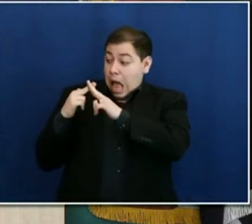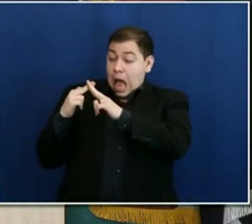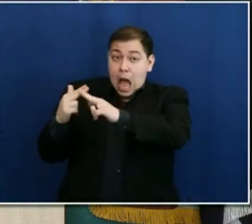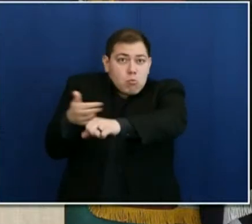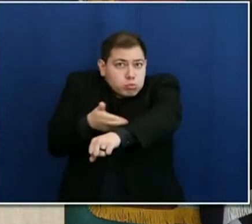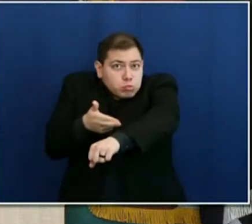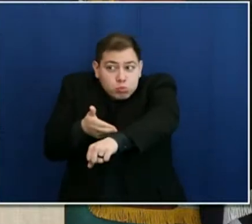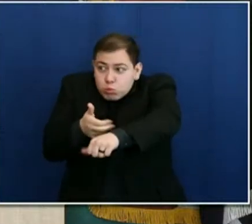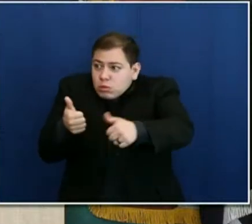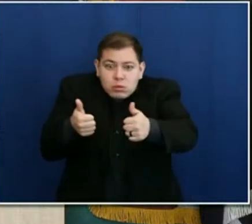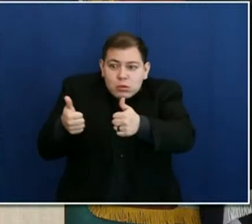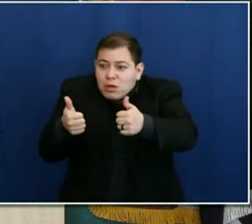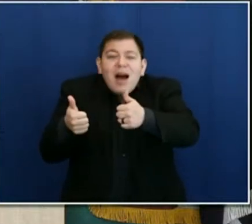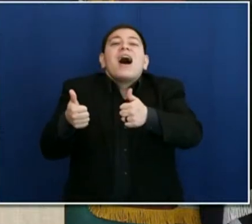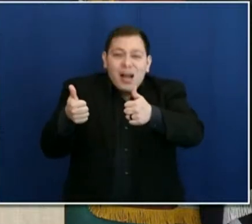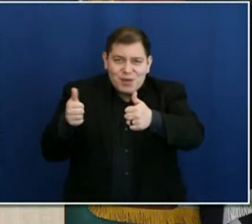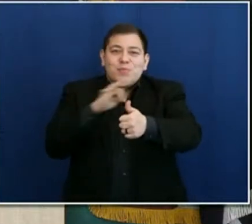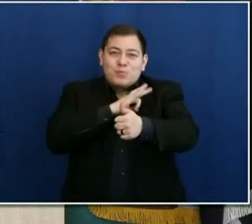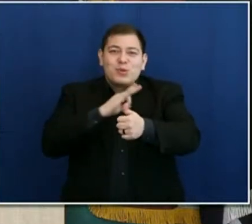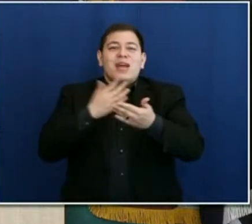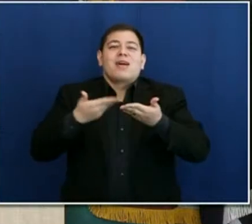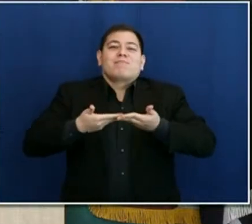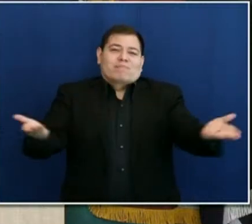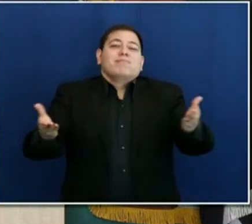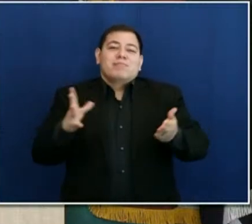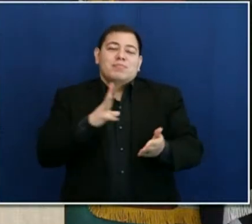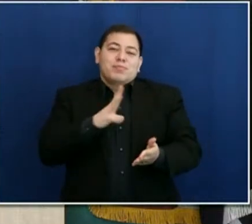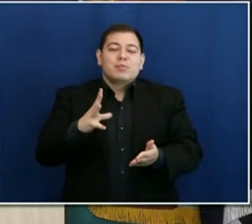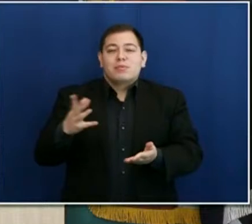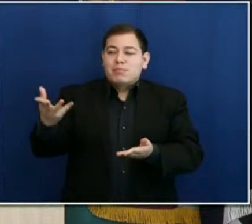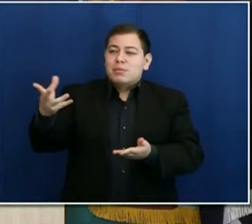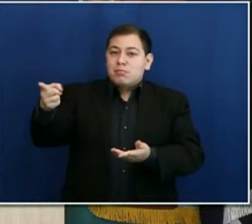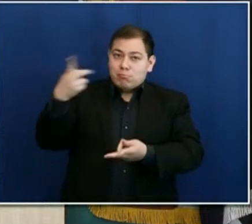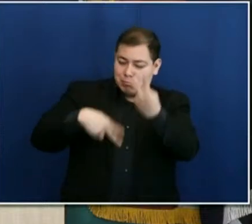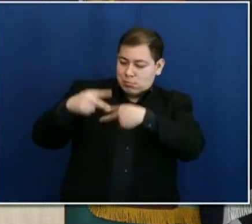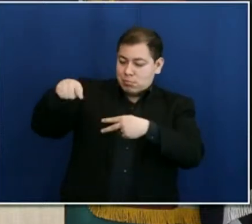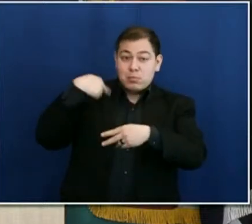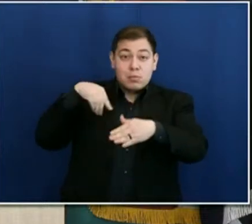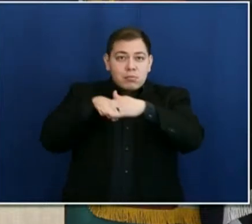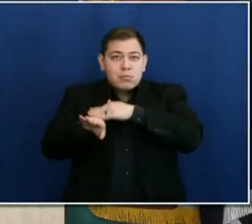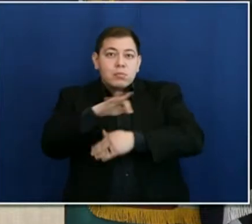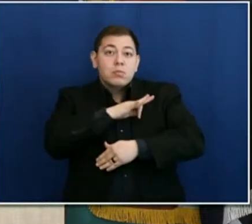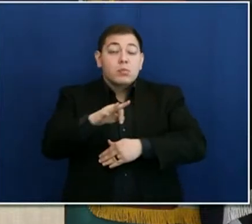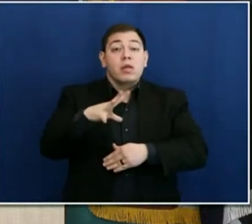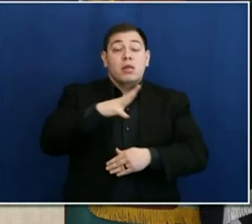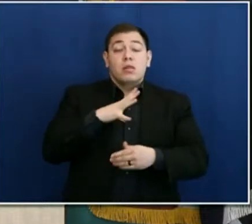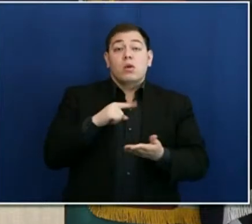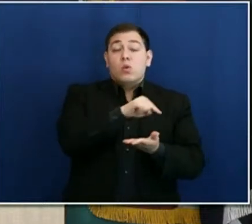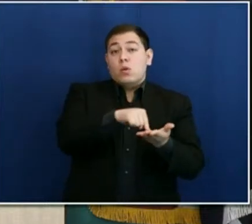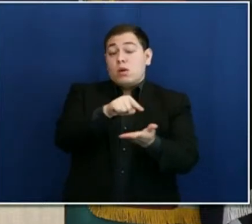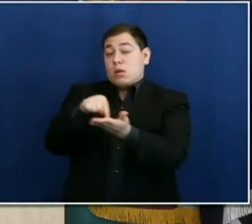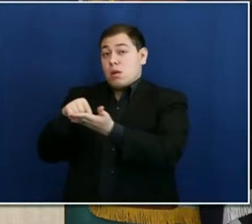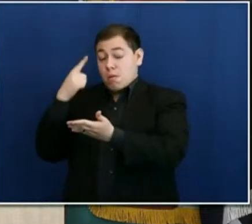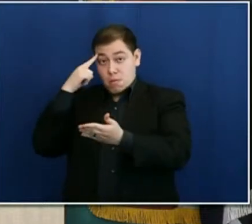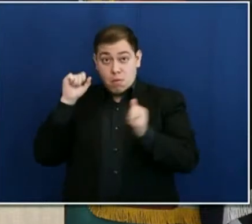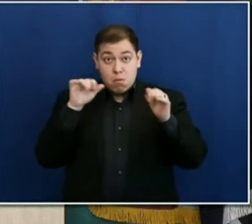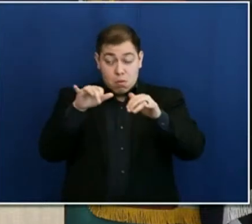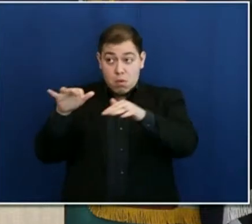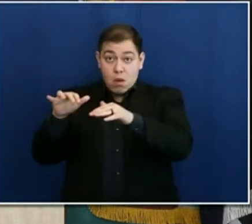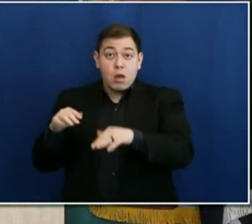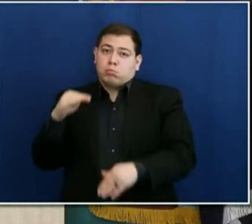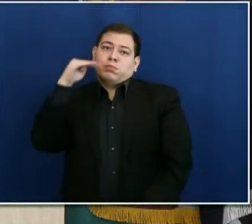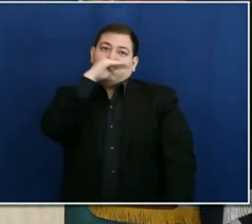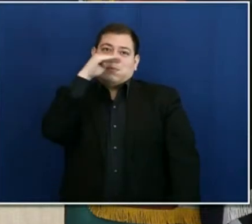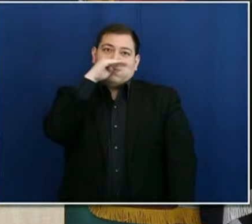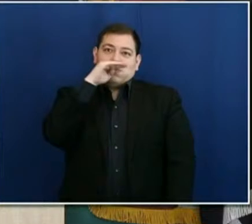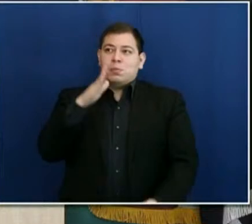vacunas. Así que de los 23 centros de vacunación del condado, pueden ir a cualquiera de esos y sin ningún costo alguno pueden